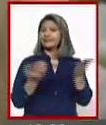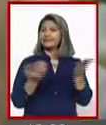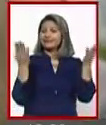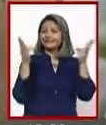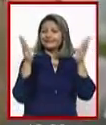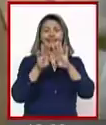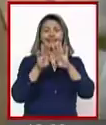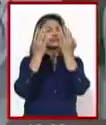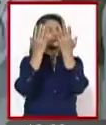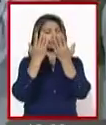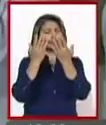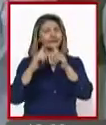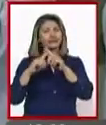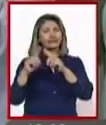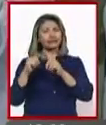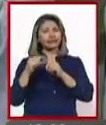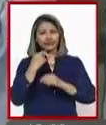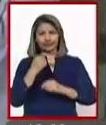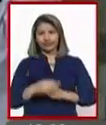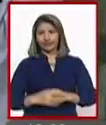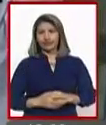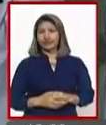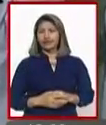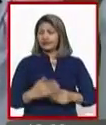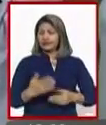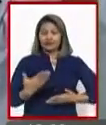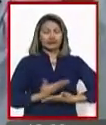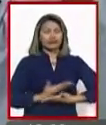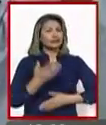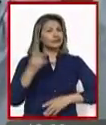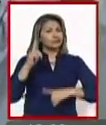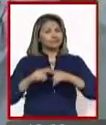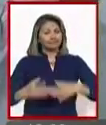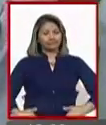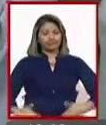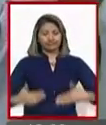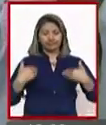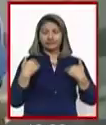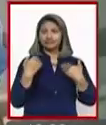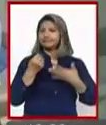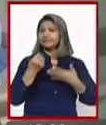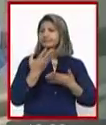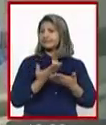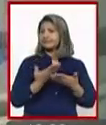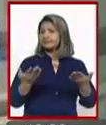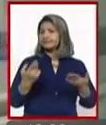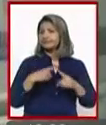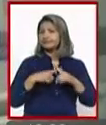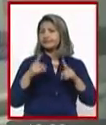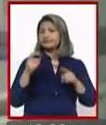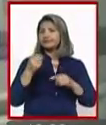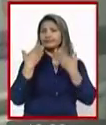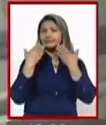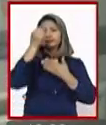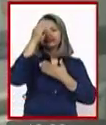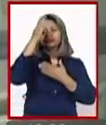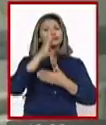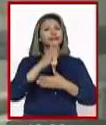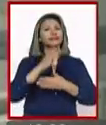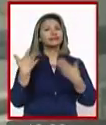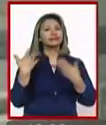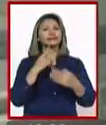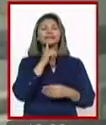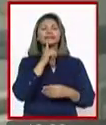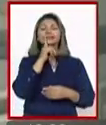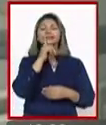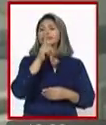puertas y nos estaban diciendo que ya mi bebé no iba a sobrevivir y cosas así. Y gracias a Dios la logramos